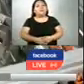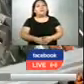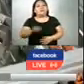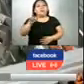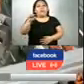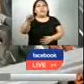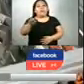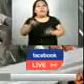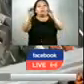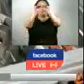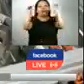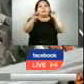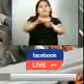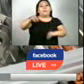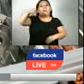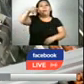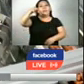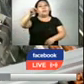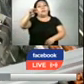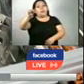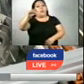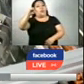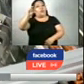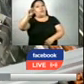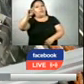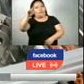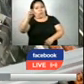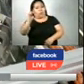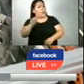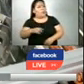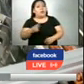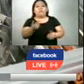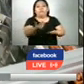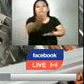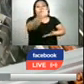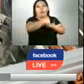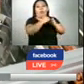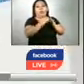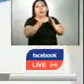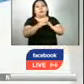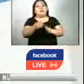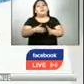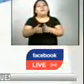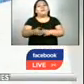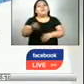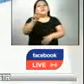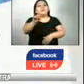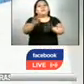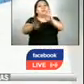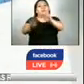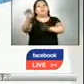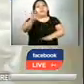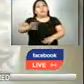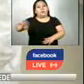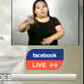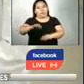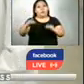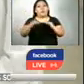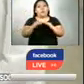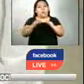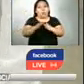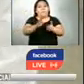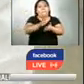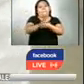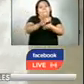es covidtest.gov. Y proporcionará las pruebas rápidas sin costo desde el 19 de enero y también incluirá el precio del